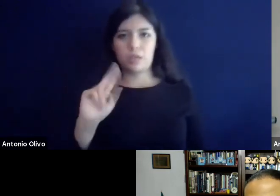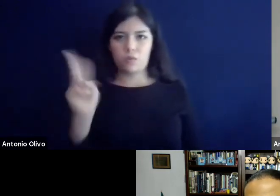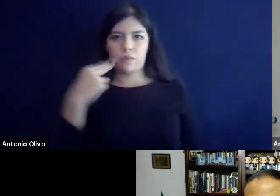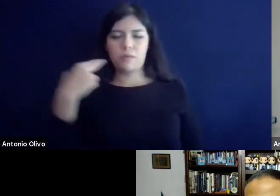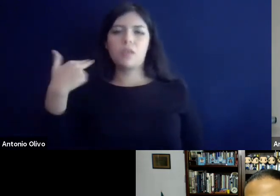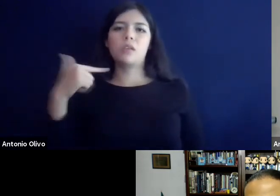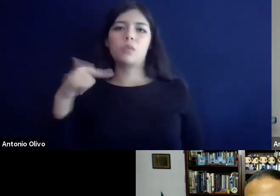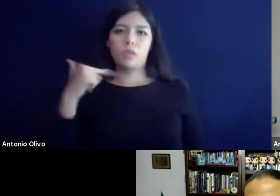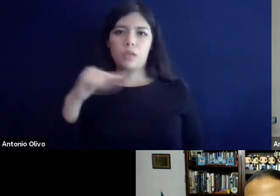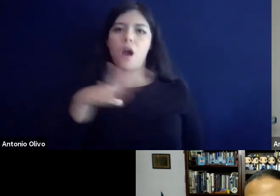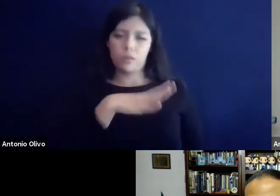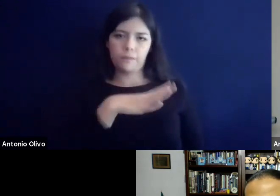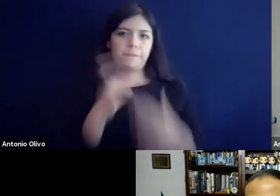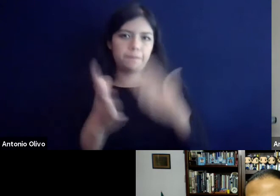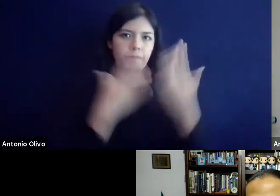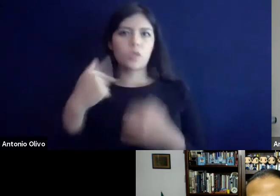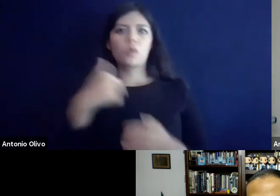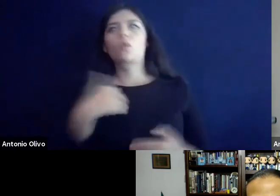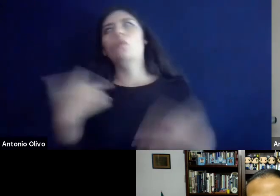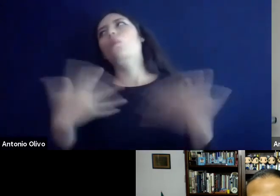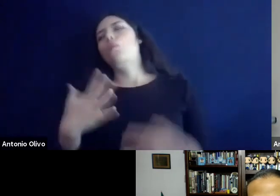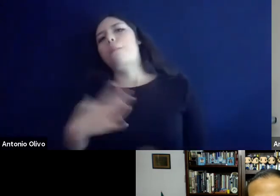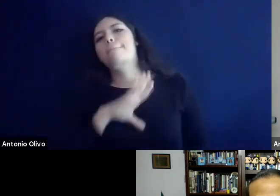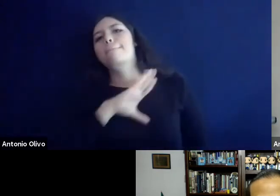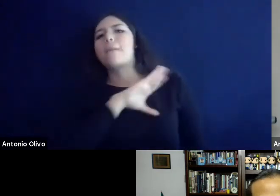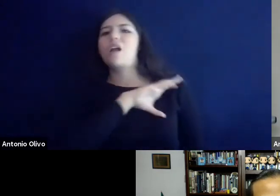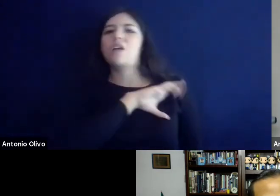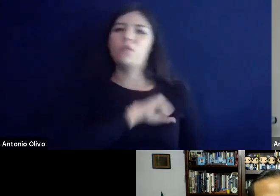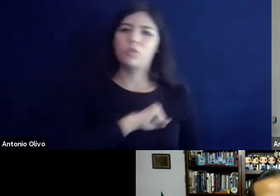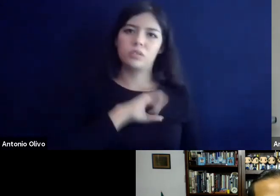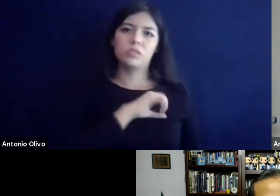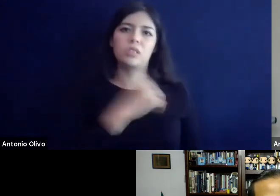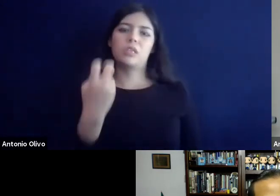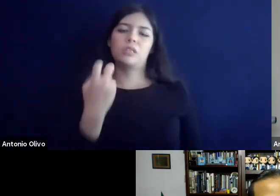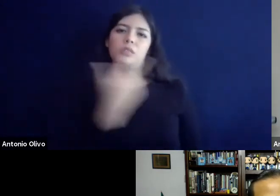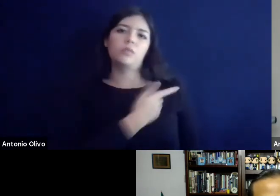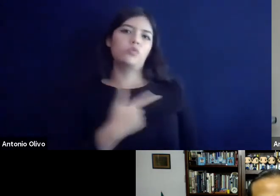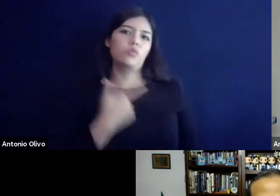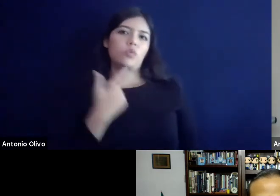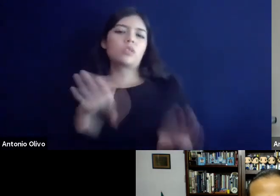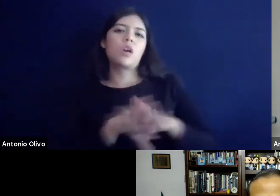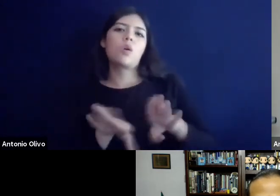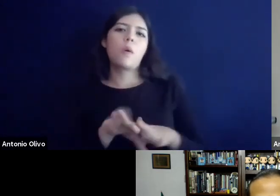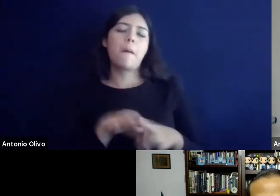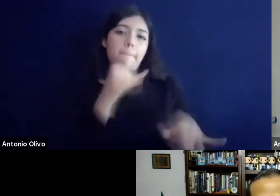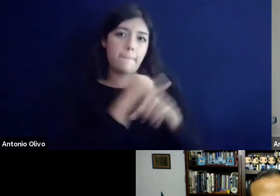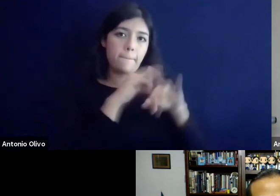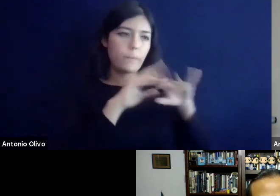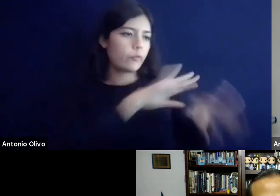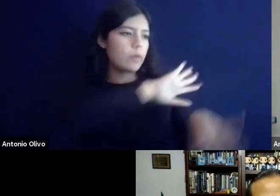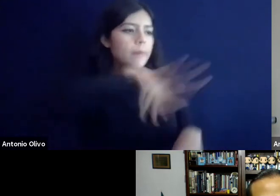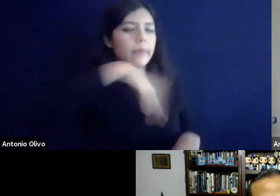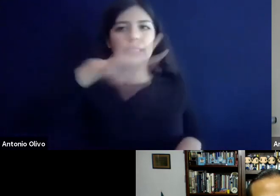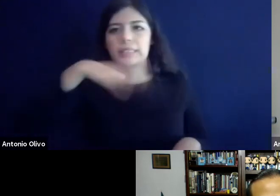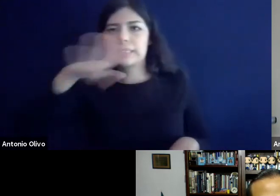¿Sí? Entonces, el mundo de la investigación es un mundo pesado y es un mundo difícil. ¿Por qué?